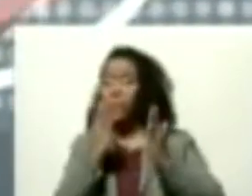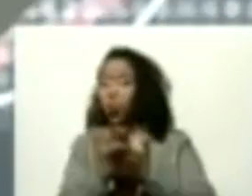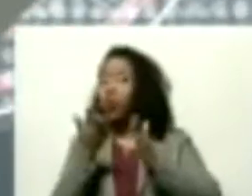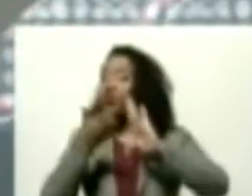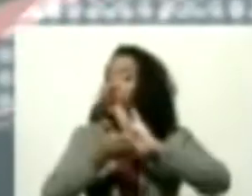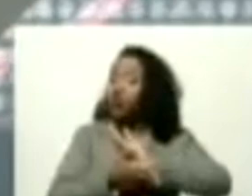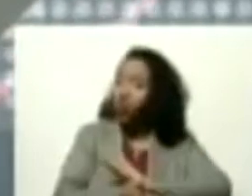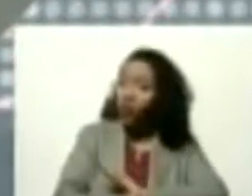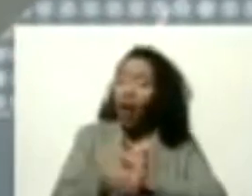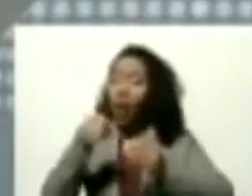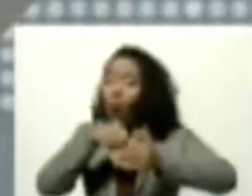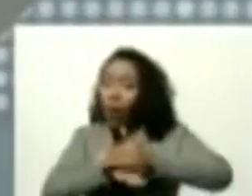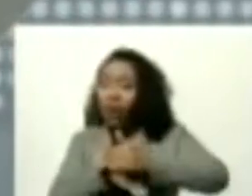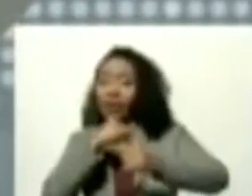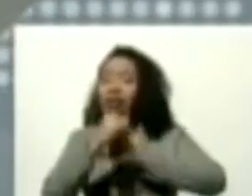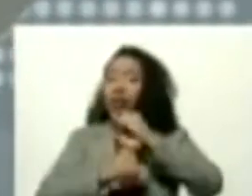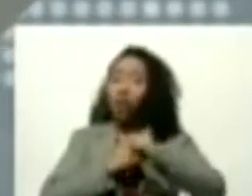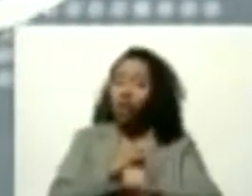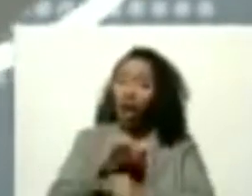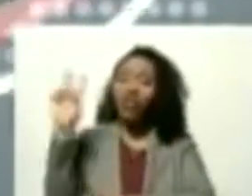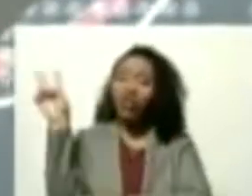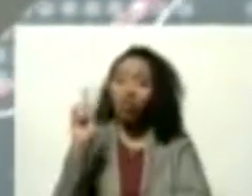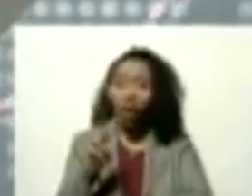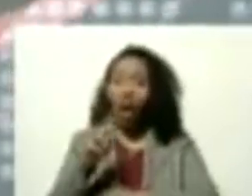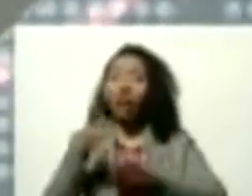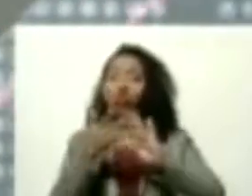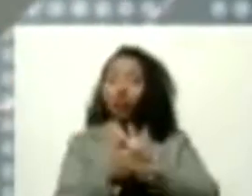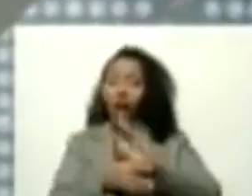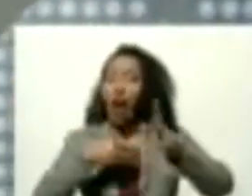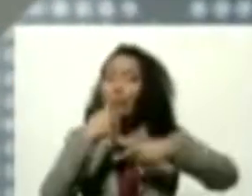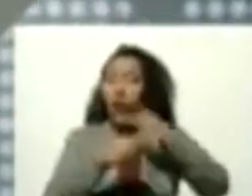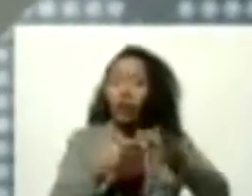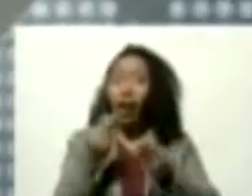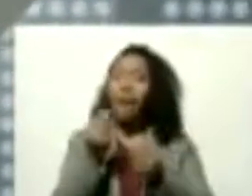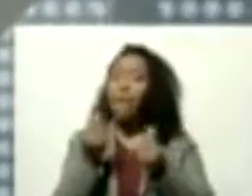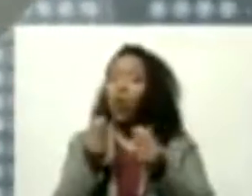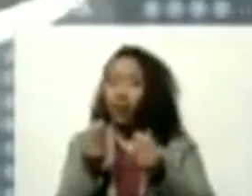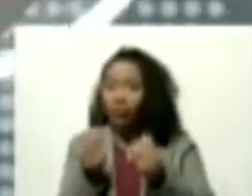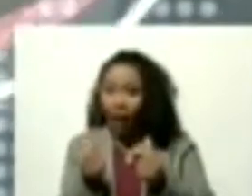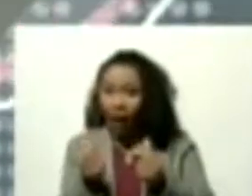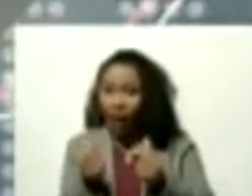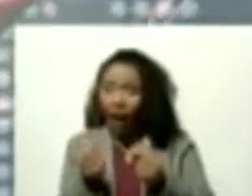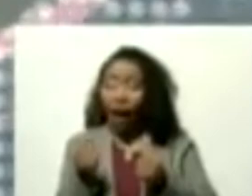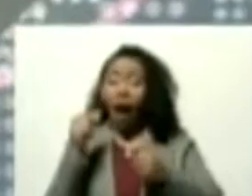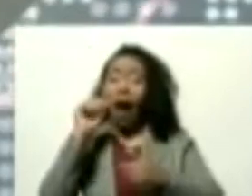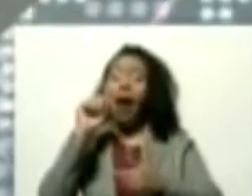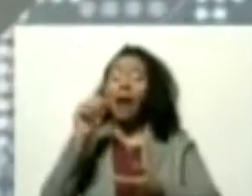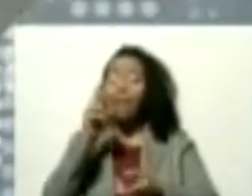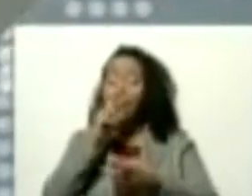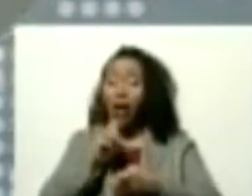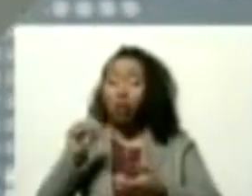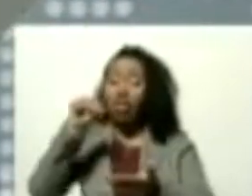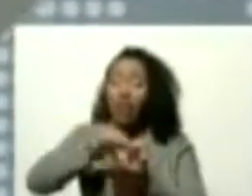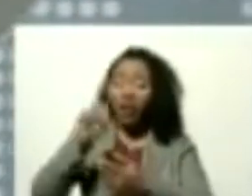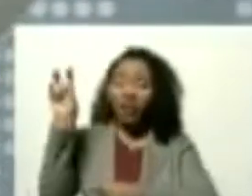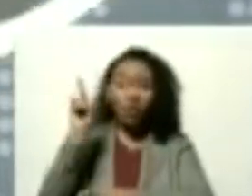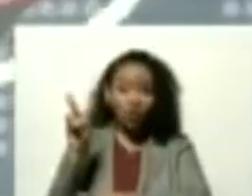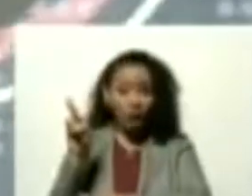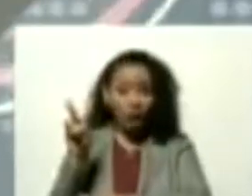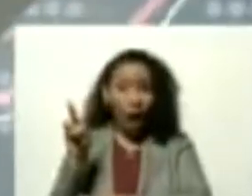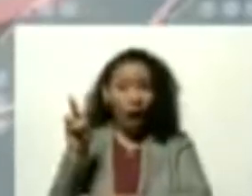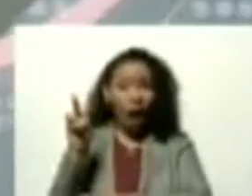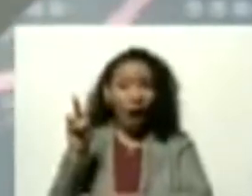las reservas internacionales de Venezuela, sobre la política monetaria macroeconómica, que es el Banco Central de Venezuela, bueno, había su